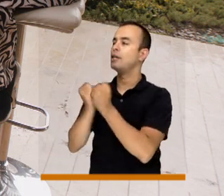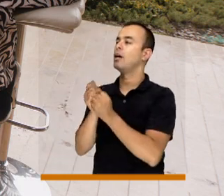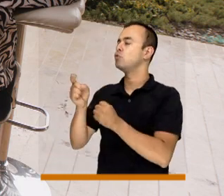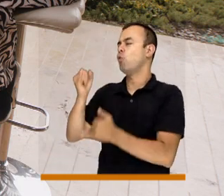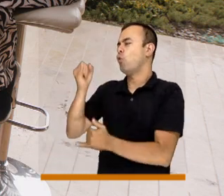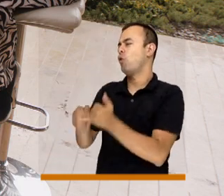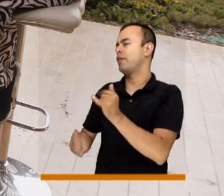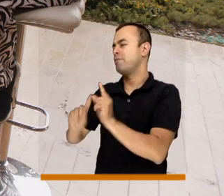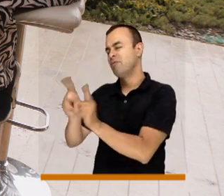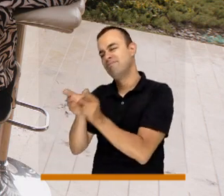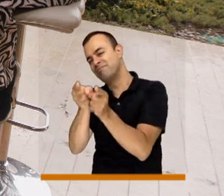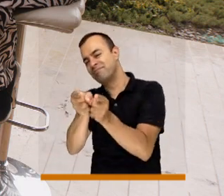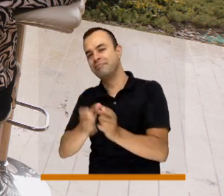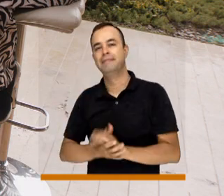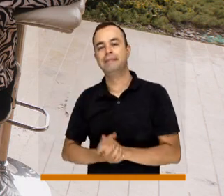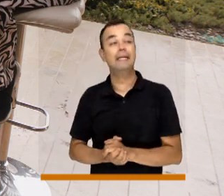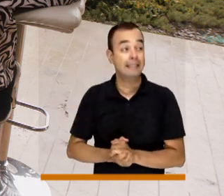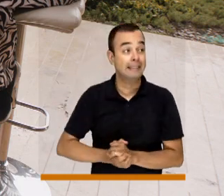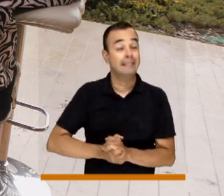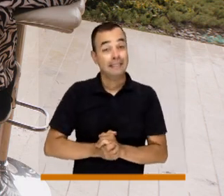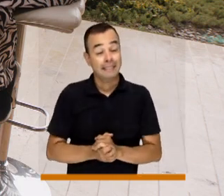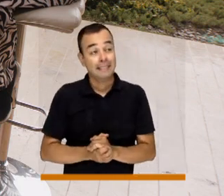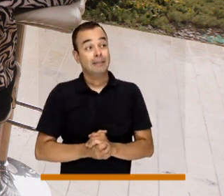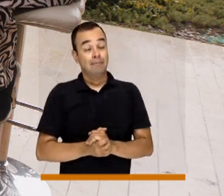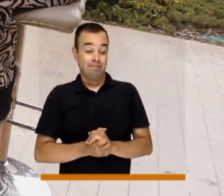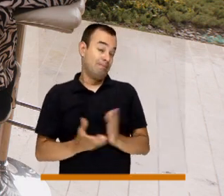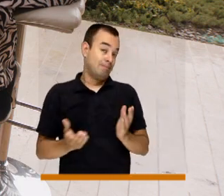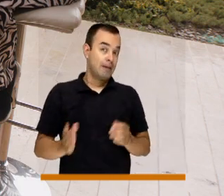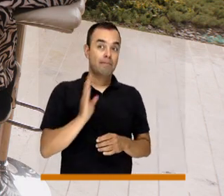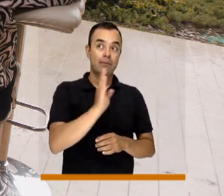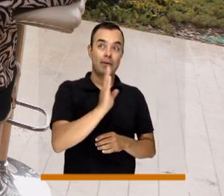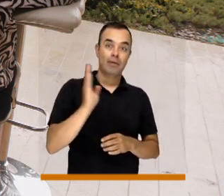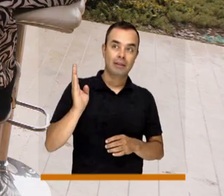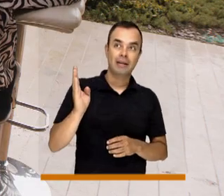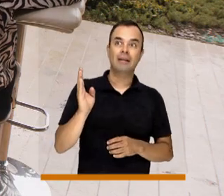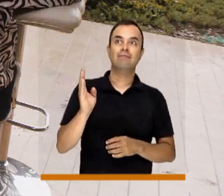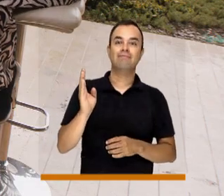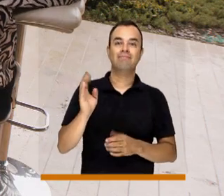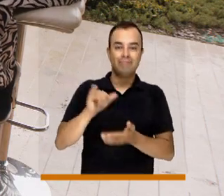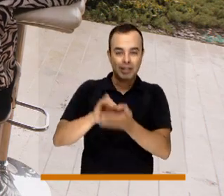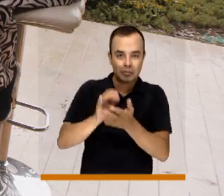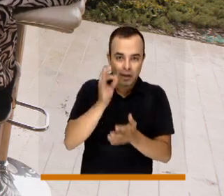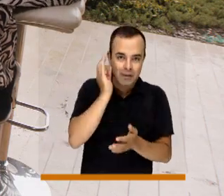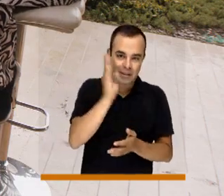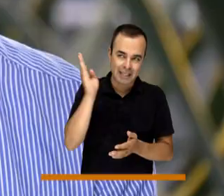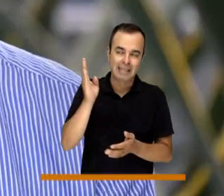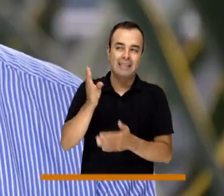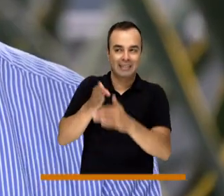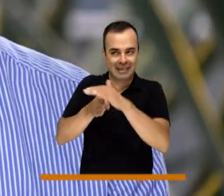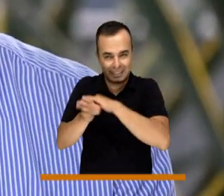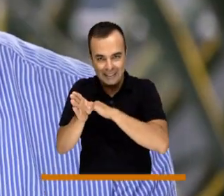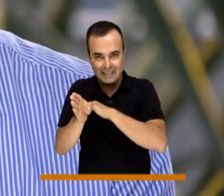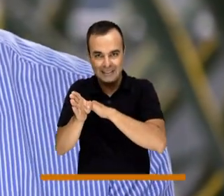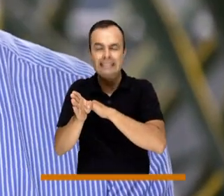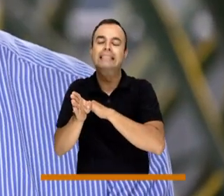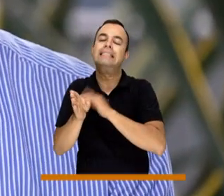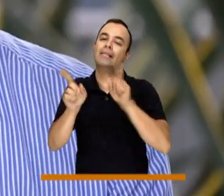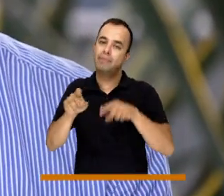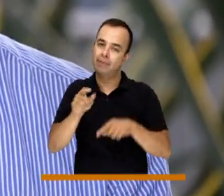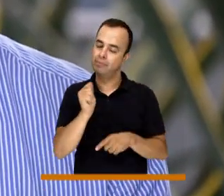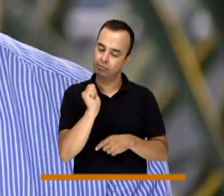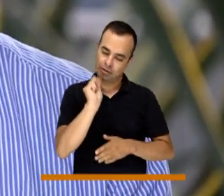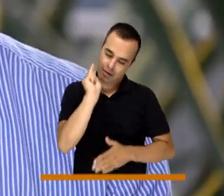su conclusión. Pues no solo hay que ir a las bibliotecas y Fundación Ratón de Bibliotecas es una gran labor, sino hay que leer